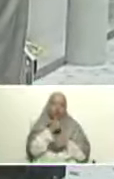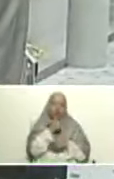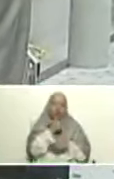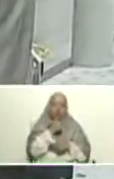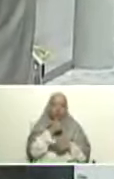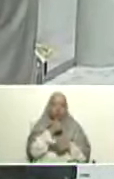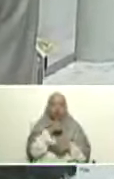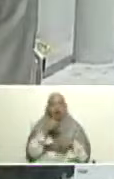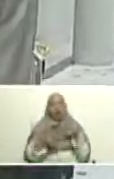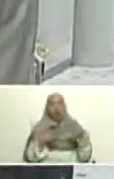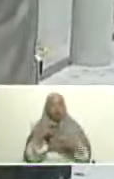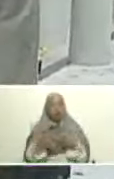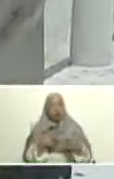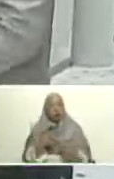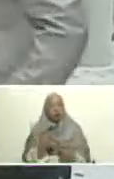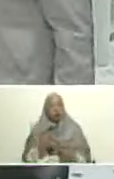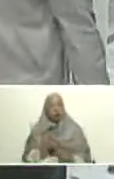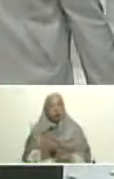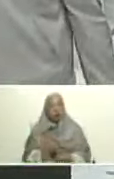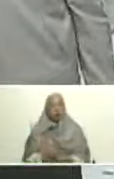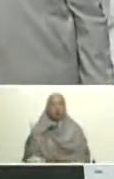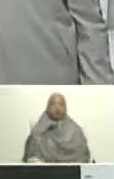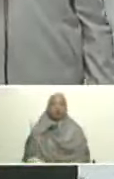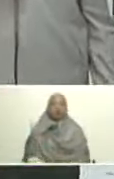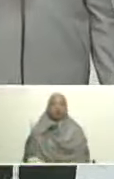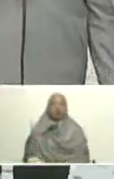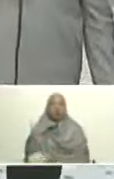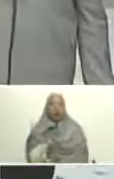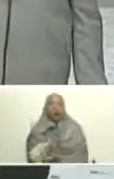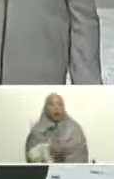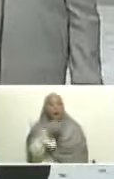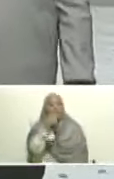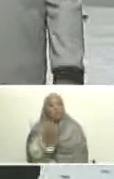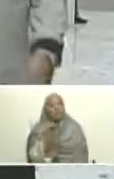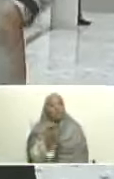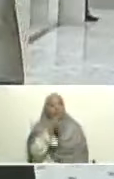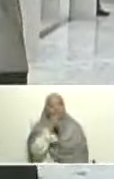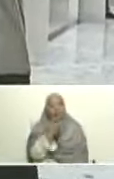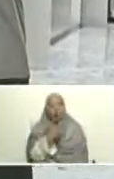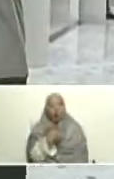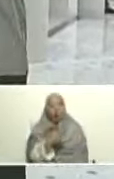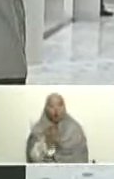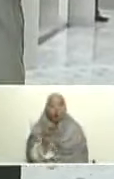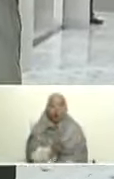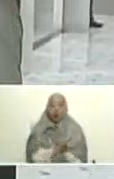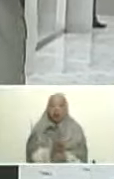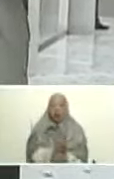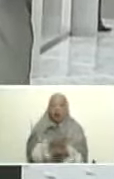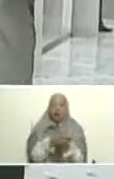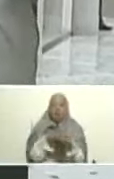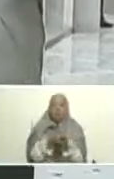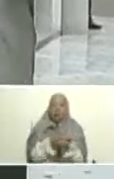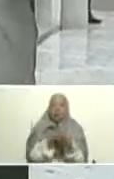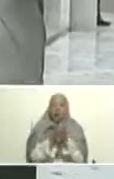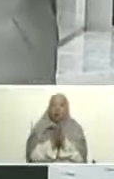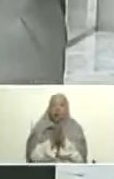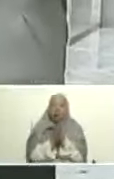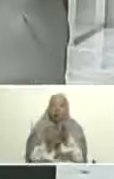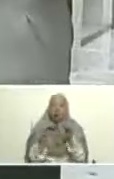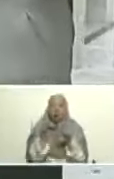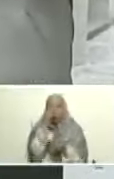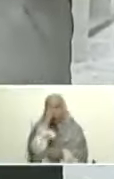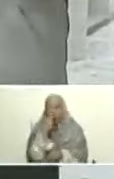para la actividad económica textil. Bueno, está bien. Tenemos allá de inmediato, el ministro Márquez se me va para San